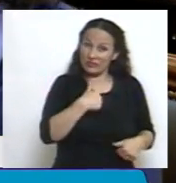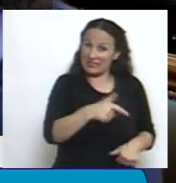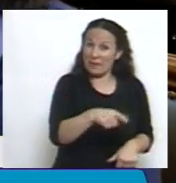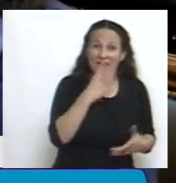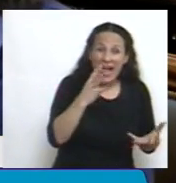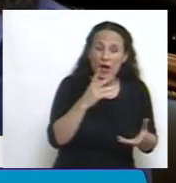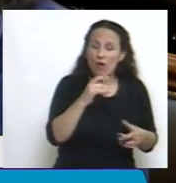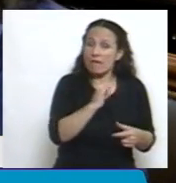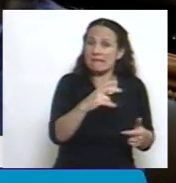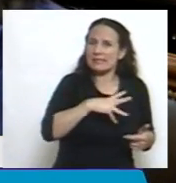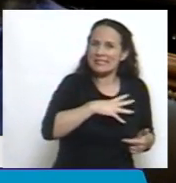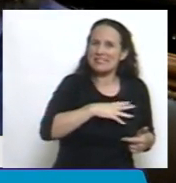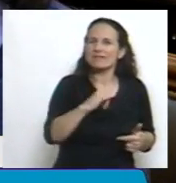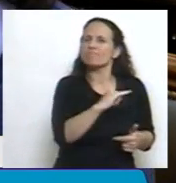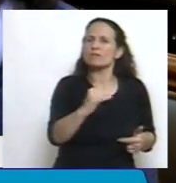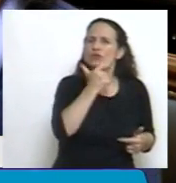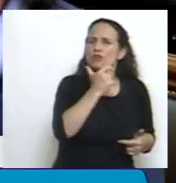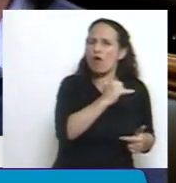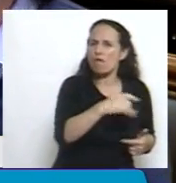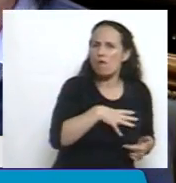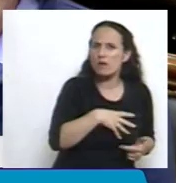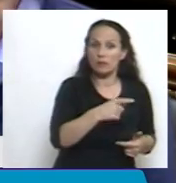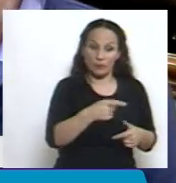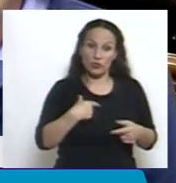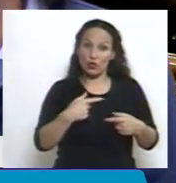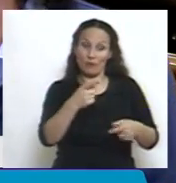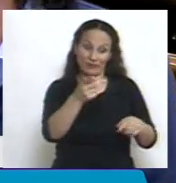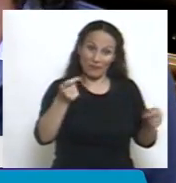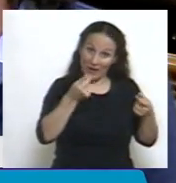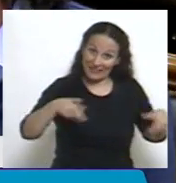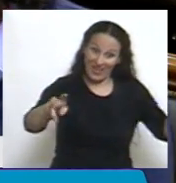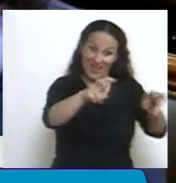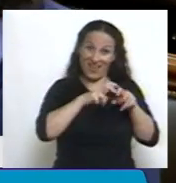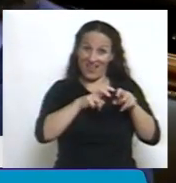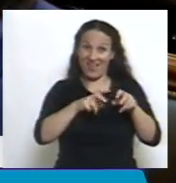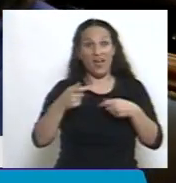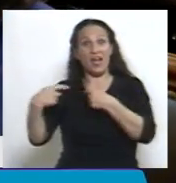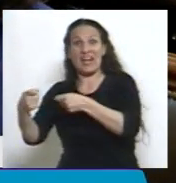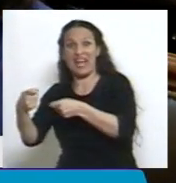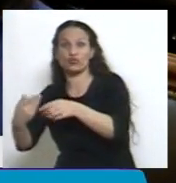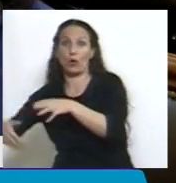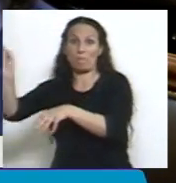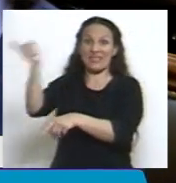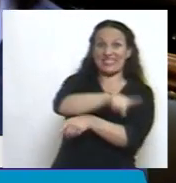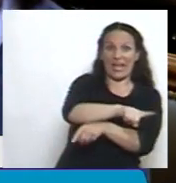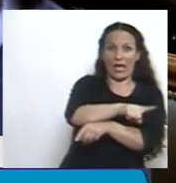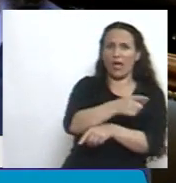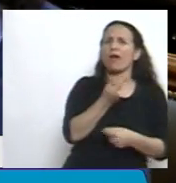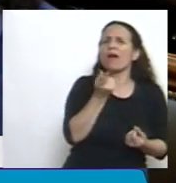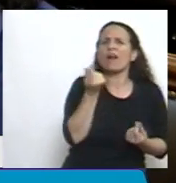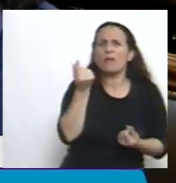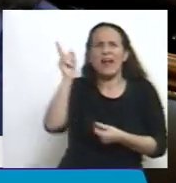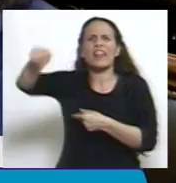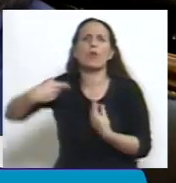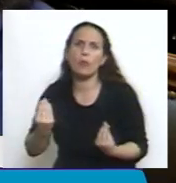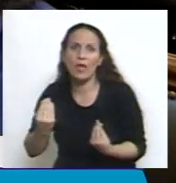y si yo tengo un déficit estoy gastando más dinero del que me entra y lo estoy financiando de alguna manera pidiéndole prestado a alguien. Si me dejan